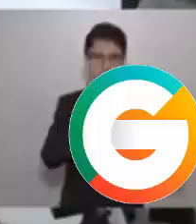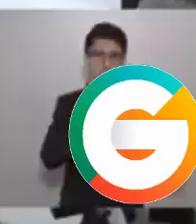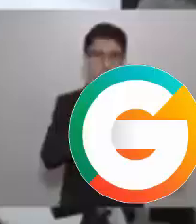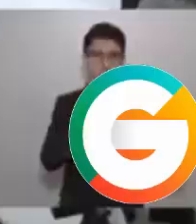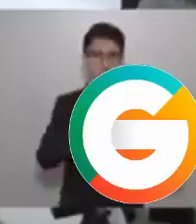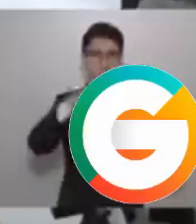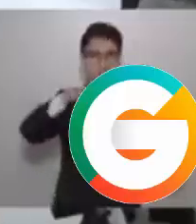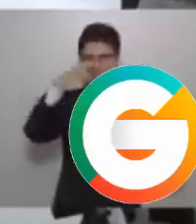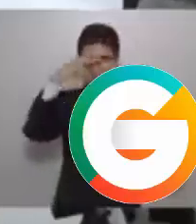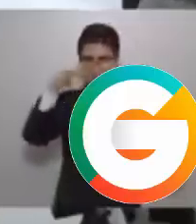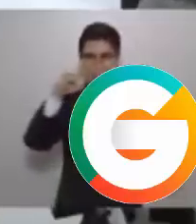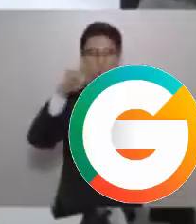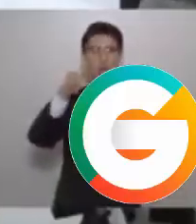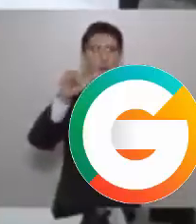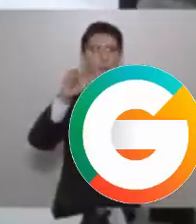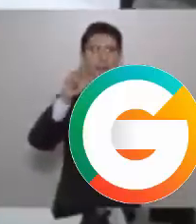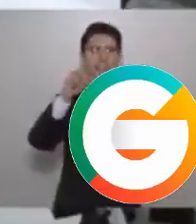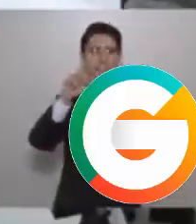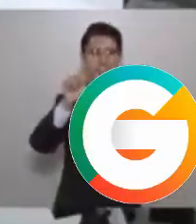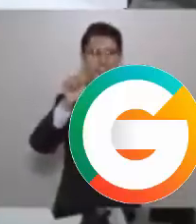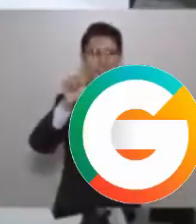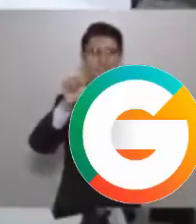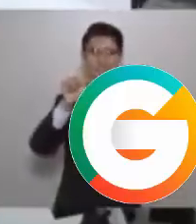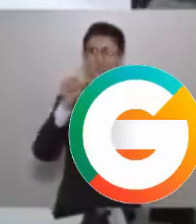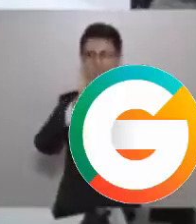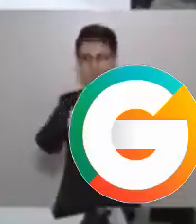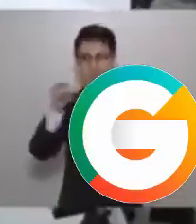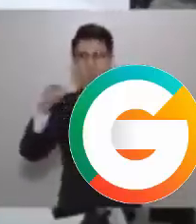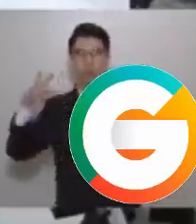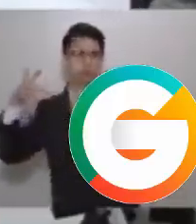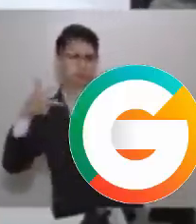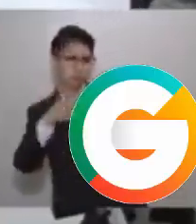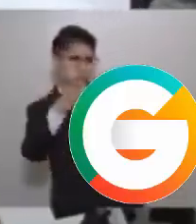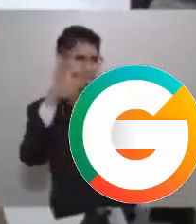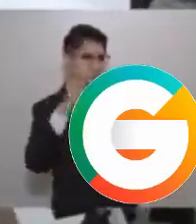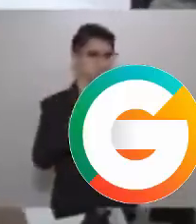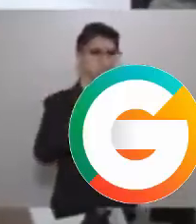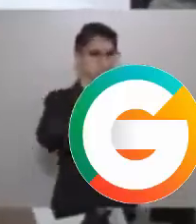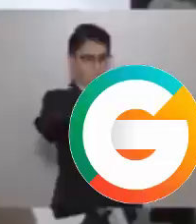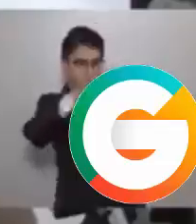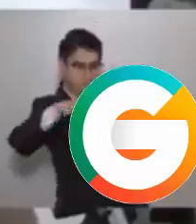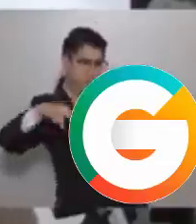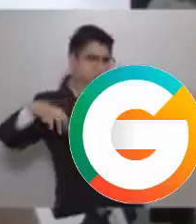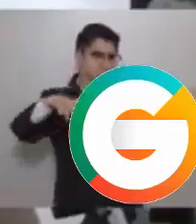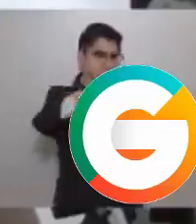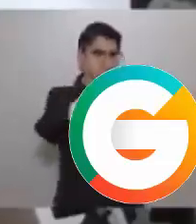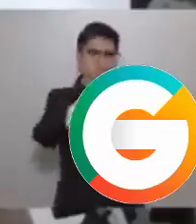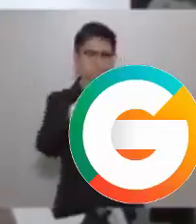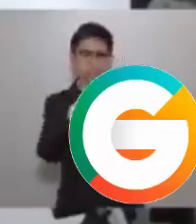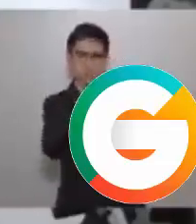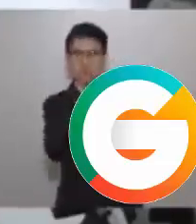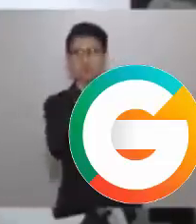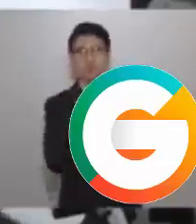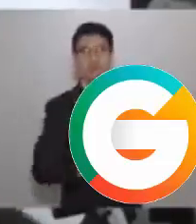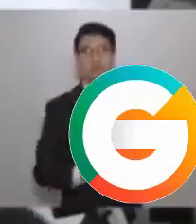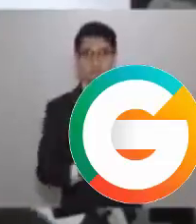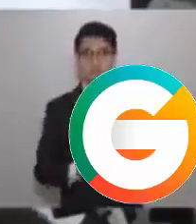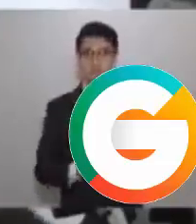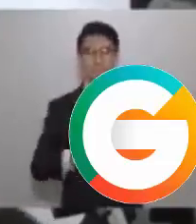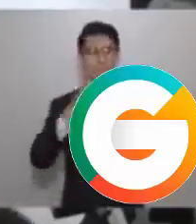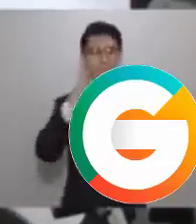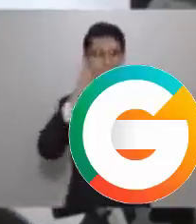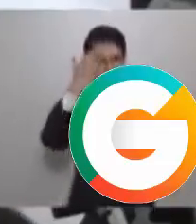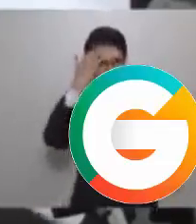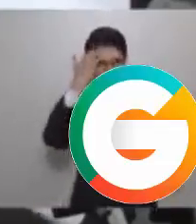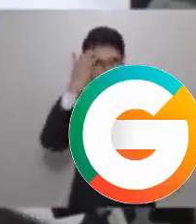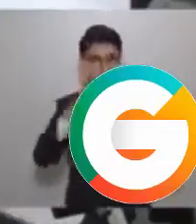aquí presente, y de inmediatamente se mandaron los esfuerzos correspondientes. Entendemos que en el pueblo de San Vicente existe una presencia de